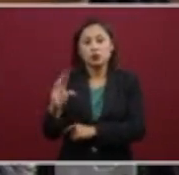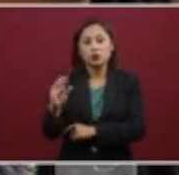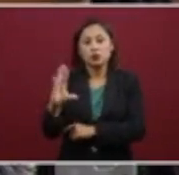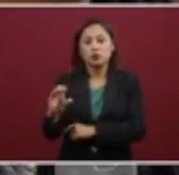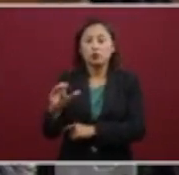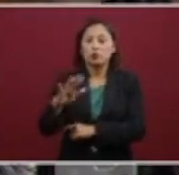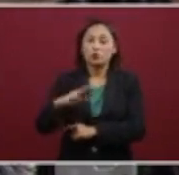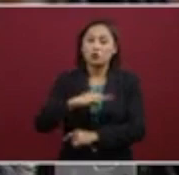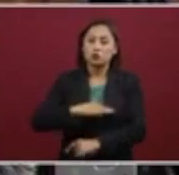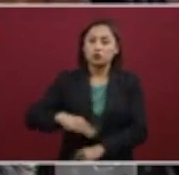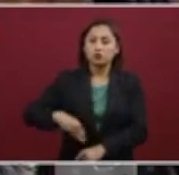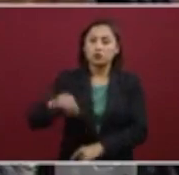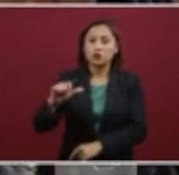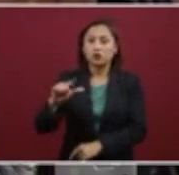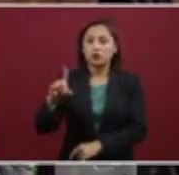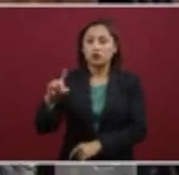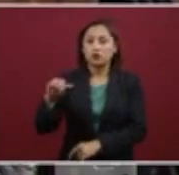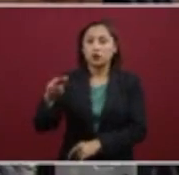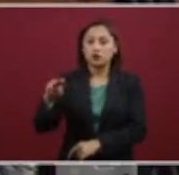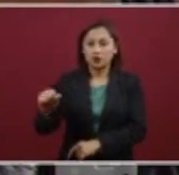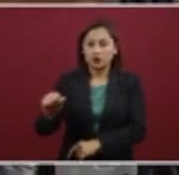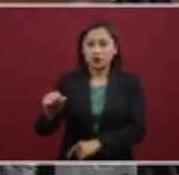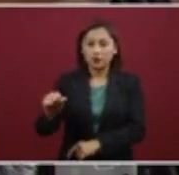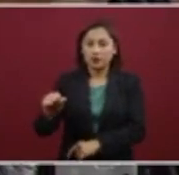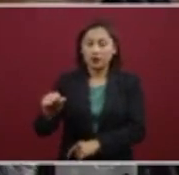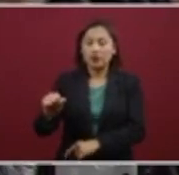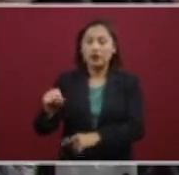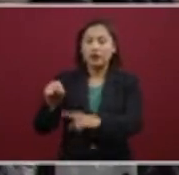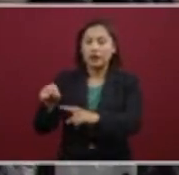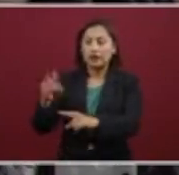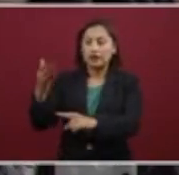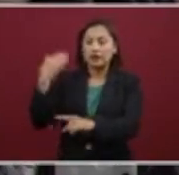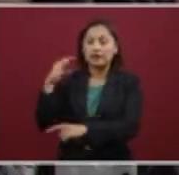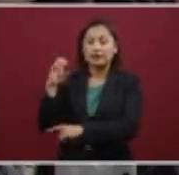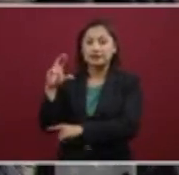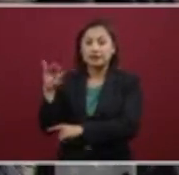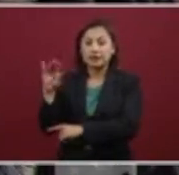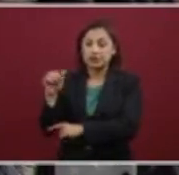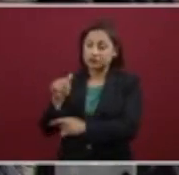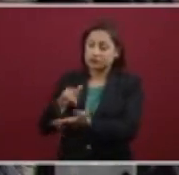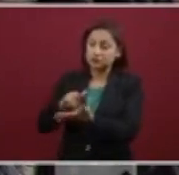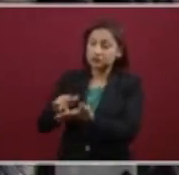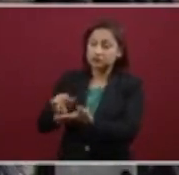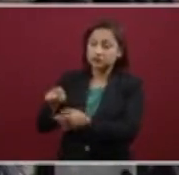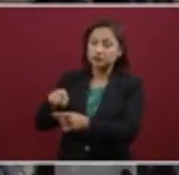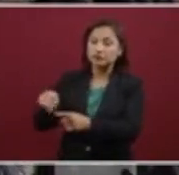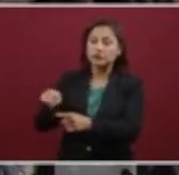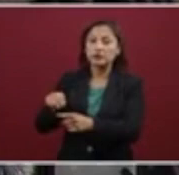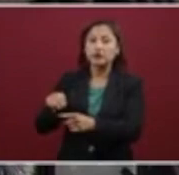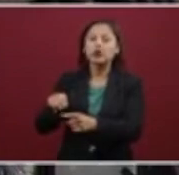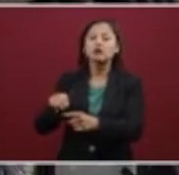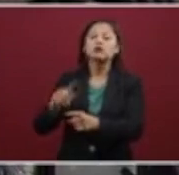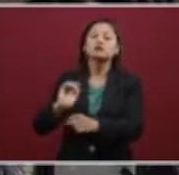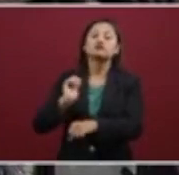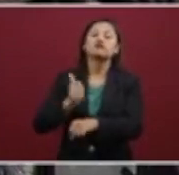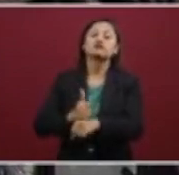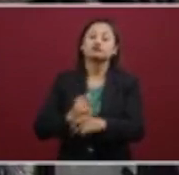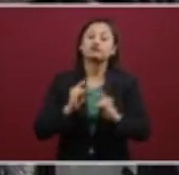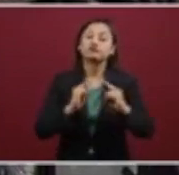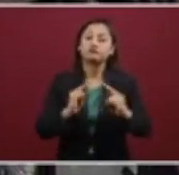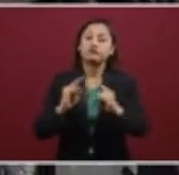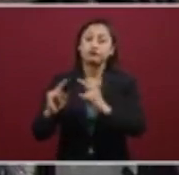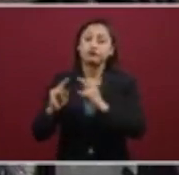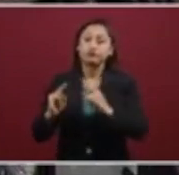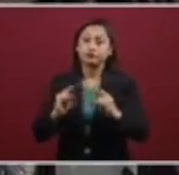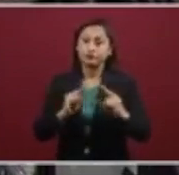Aldama, después de la intervención del subsecretario Alejandro Encinas, que se había instalado un campamento, una base de operaciones